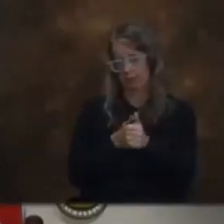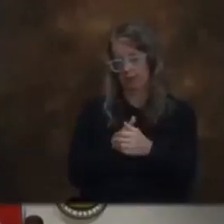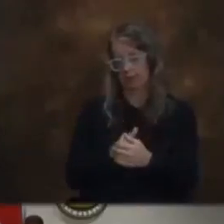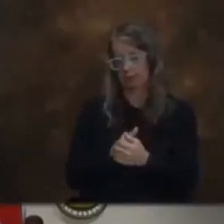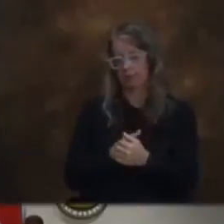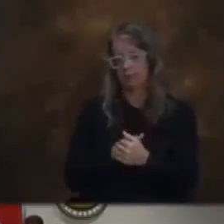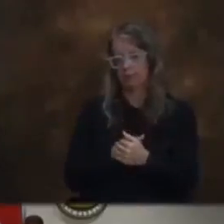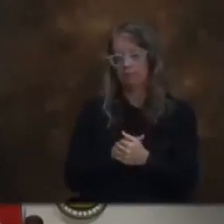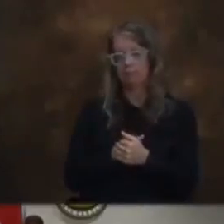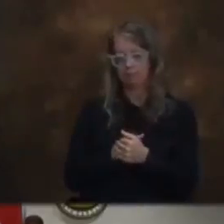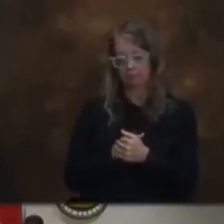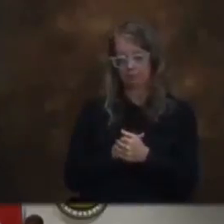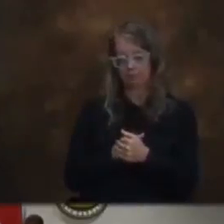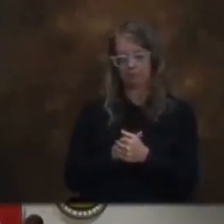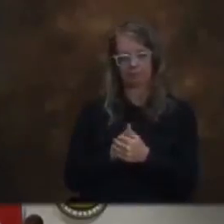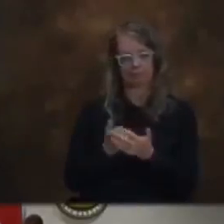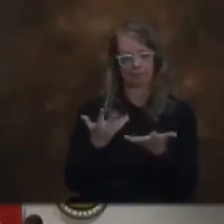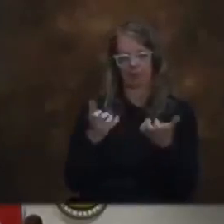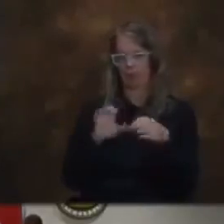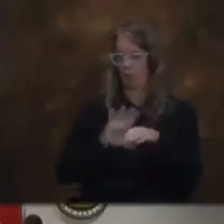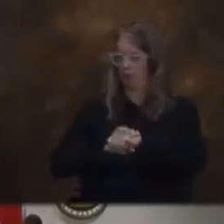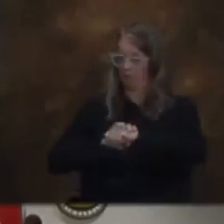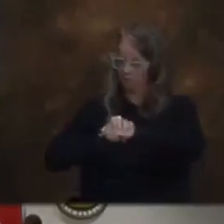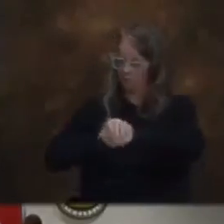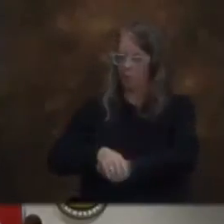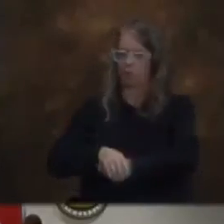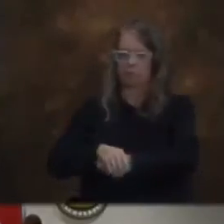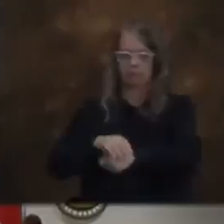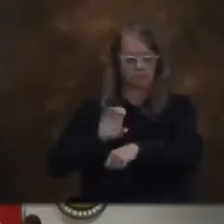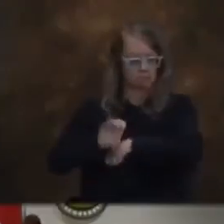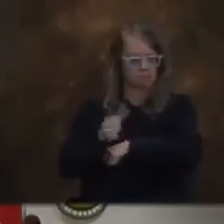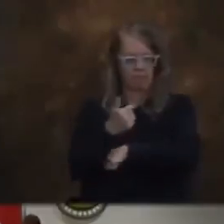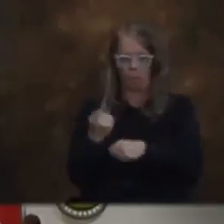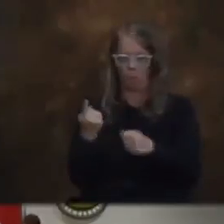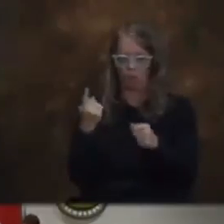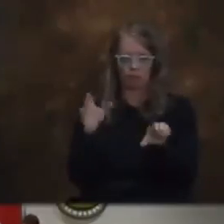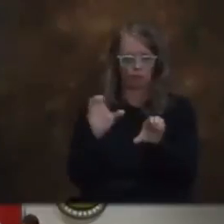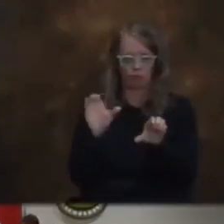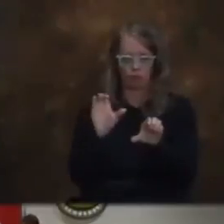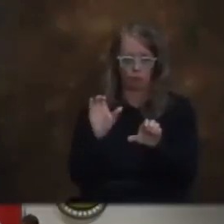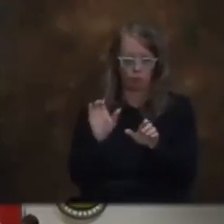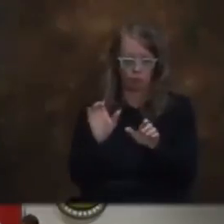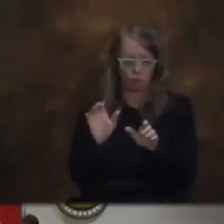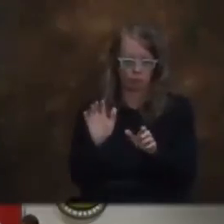hacer nada en cuanto a los empleadores ni tampoco